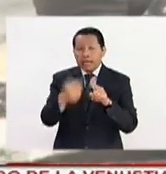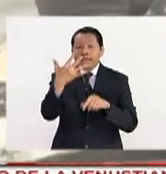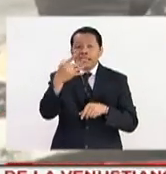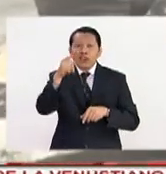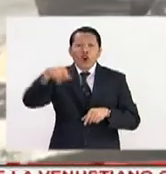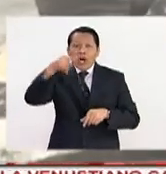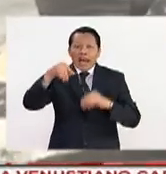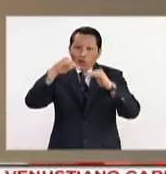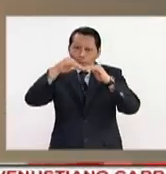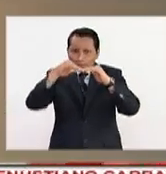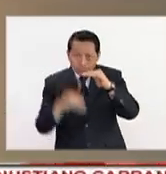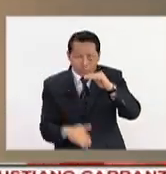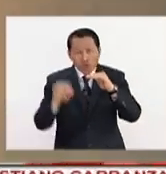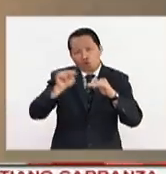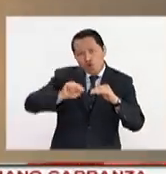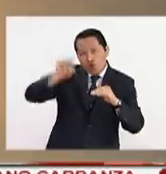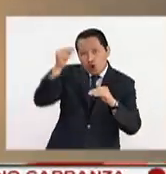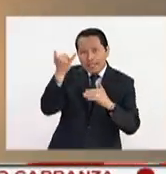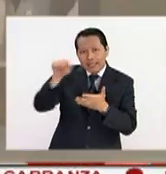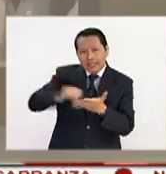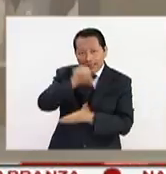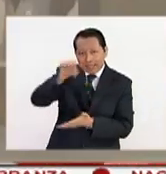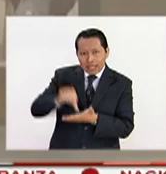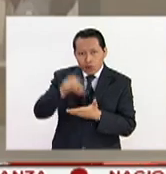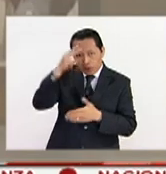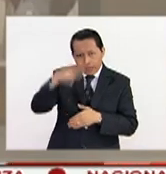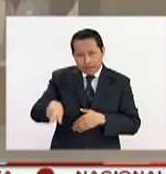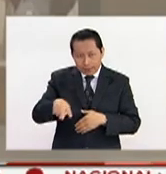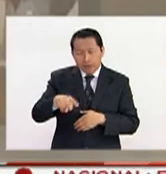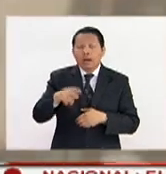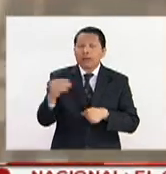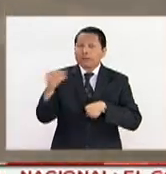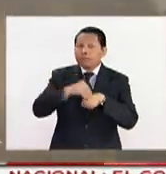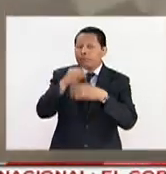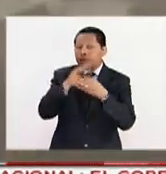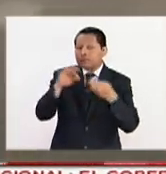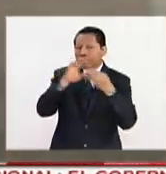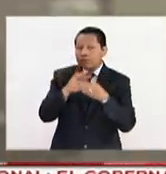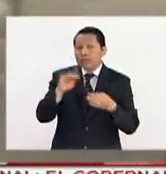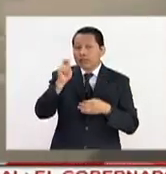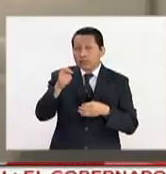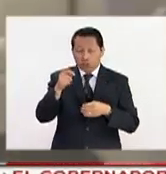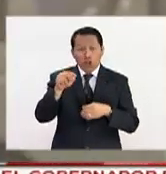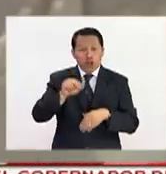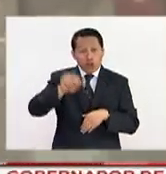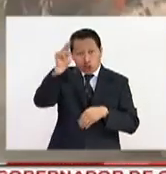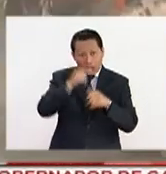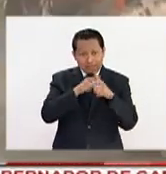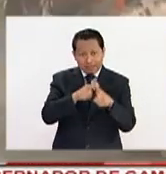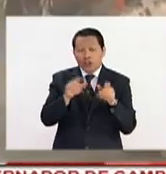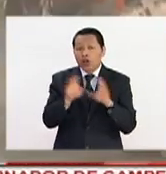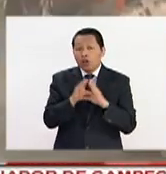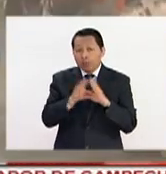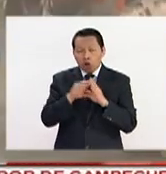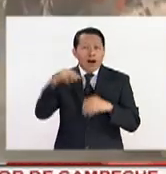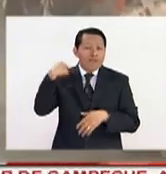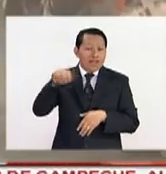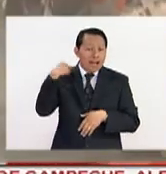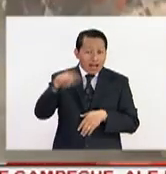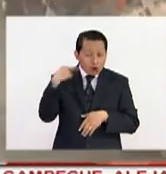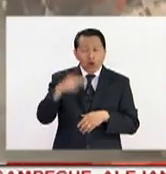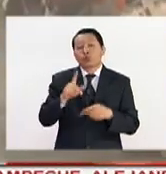5 grados en el norte y centro del país. Agregó que el evento norte persistirá en las costas de